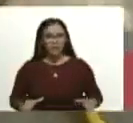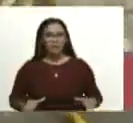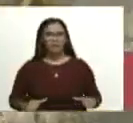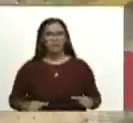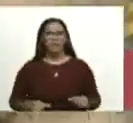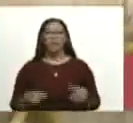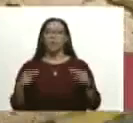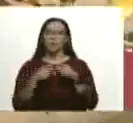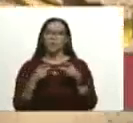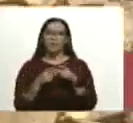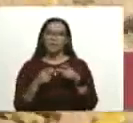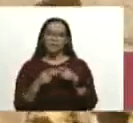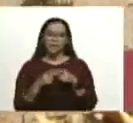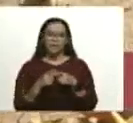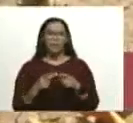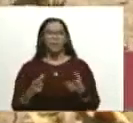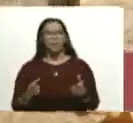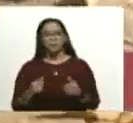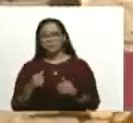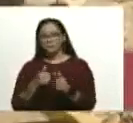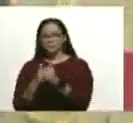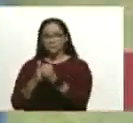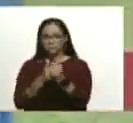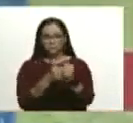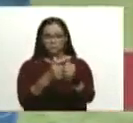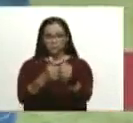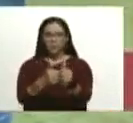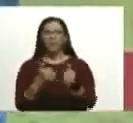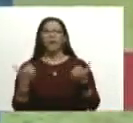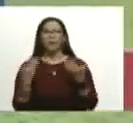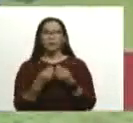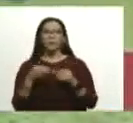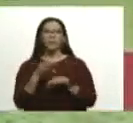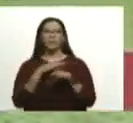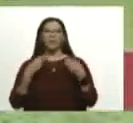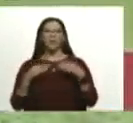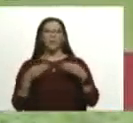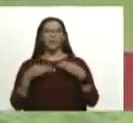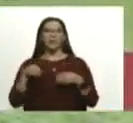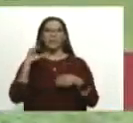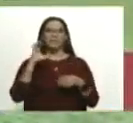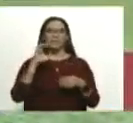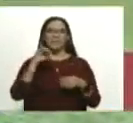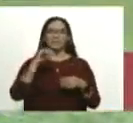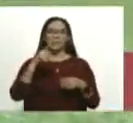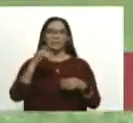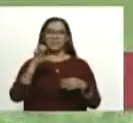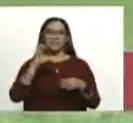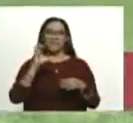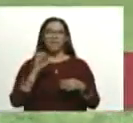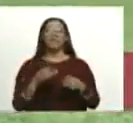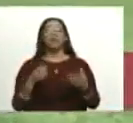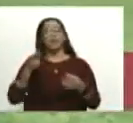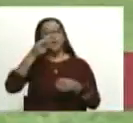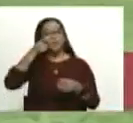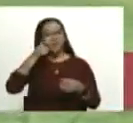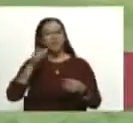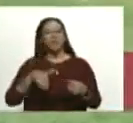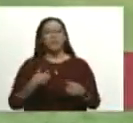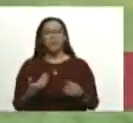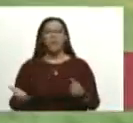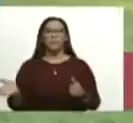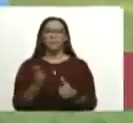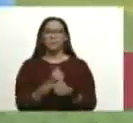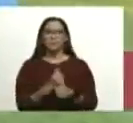Un equipo de fiscalización estaba haciendo seguimiento en conjunto con el Ministerio Público, con el CICPC y con la Fiscalía. Logramos dar